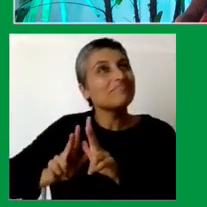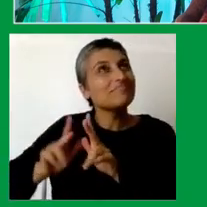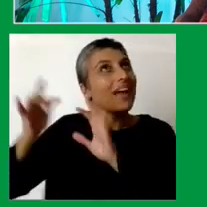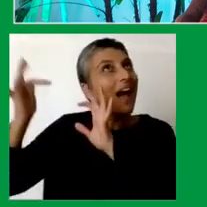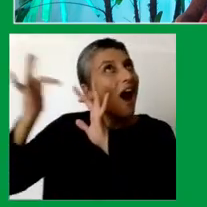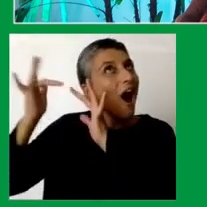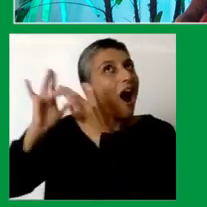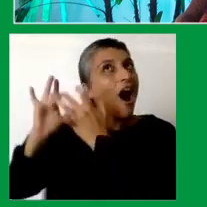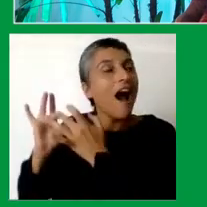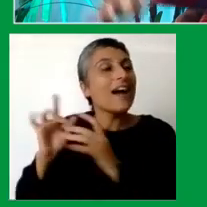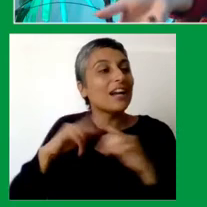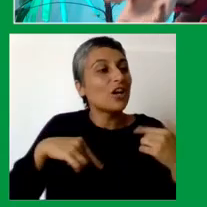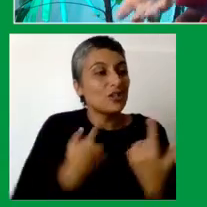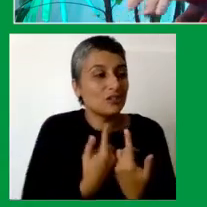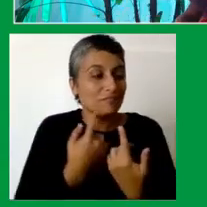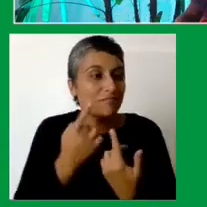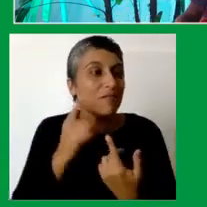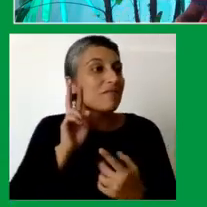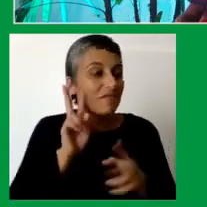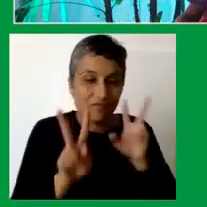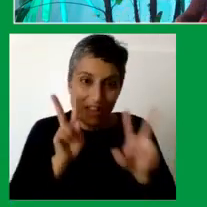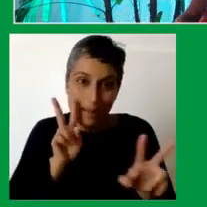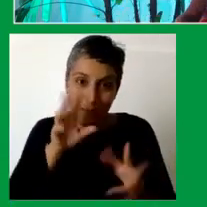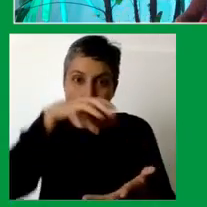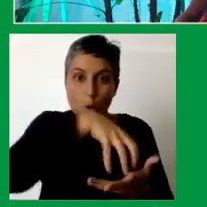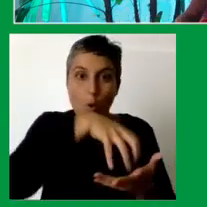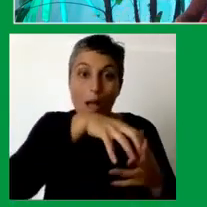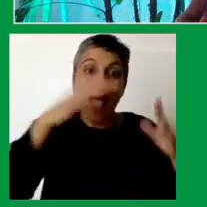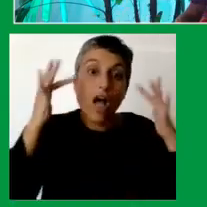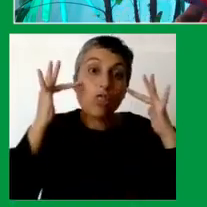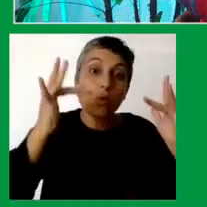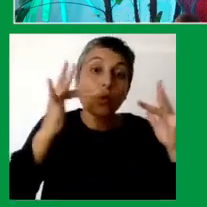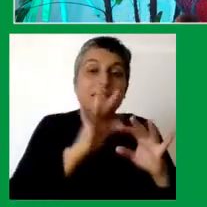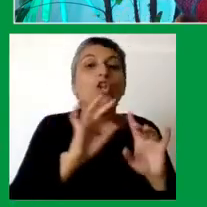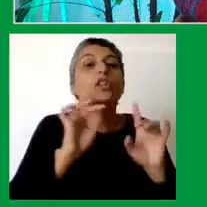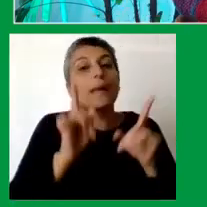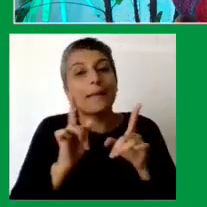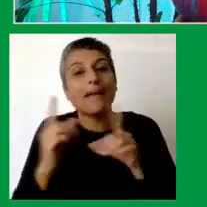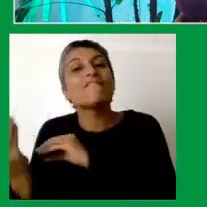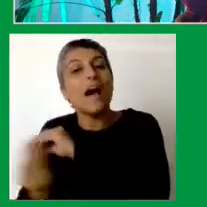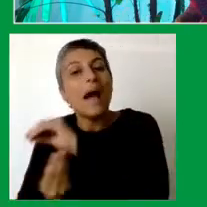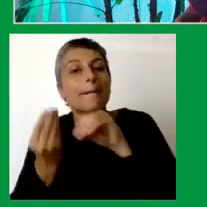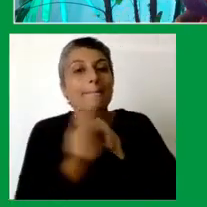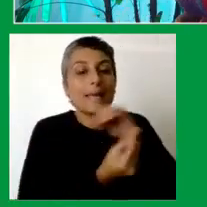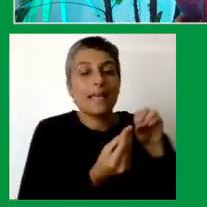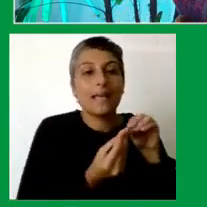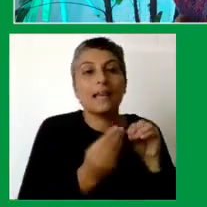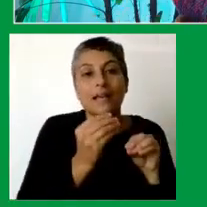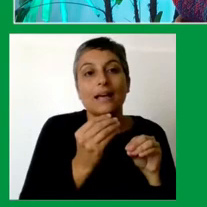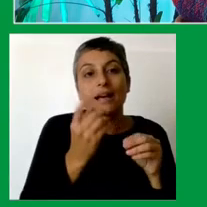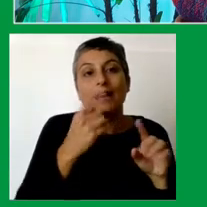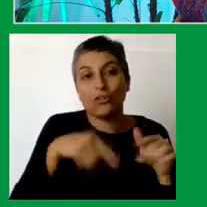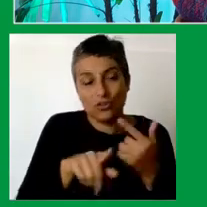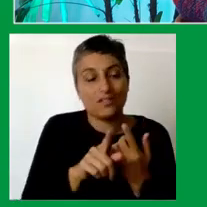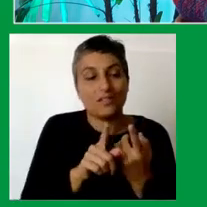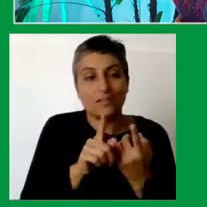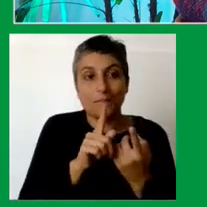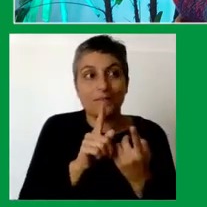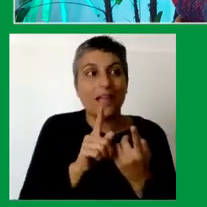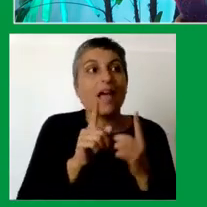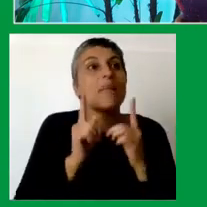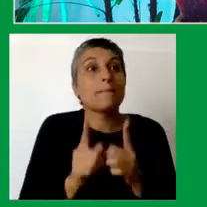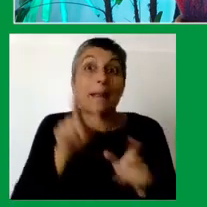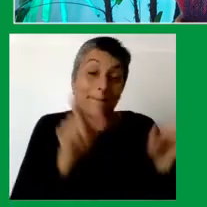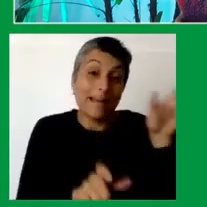centros educativos como referentes familiares, y también supongo que eso les debe haber pasado a quienes nos están escuchando por